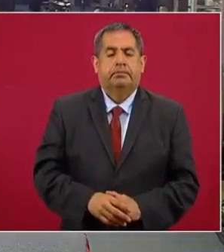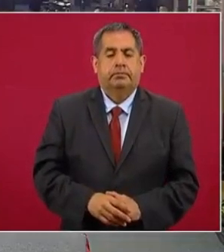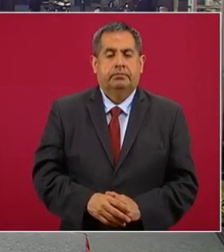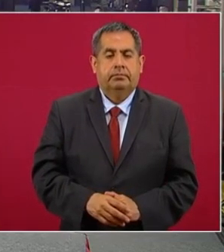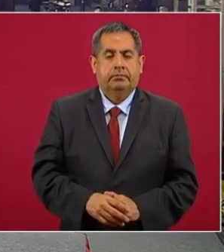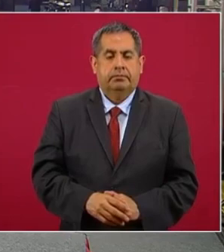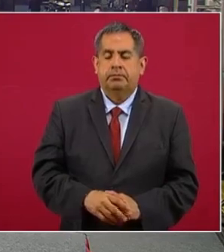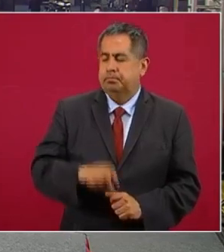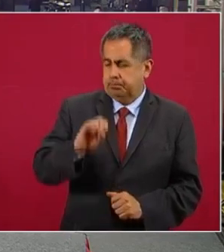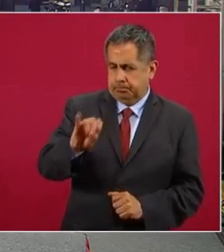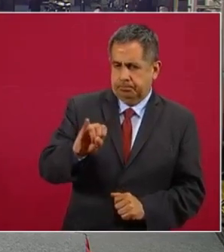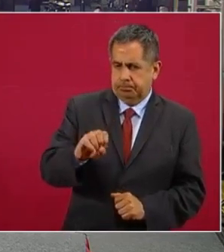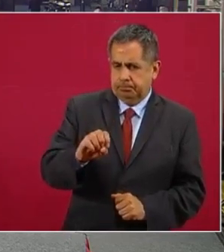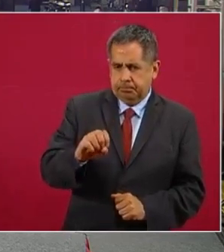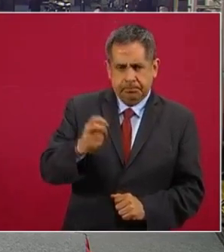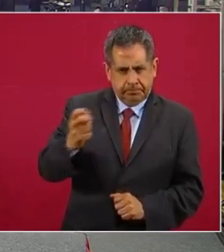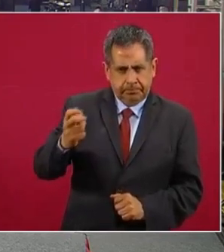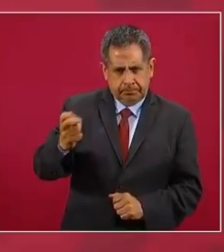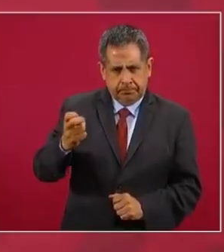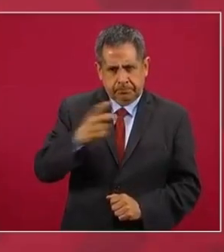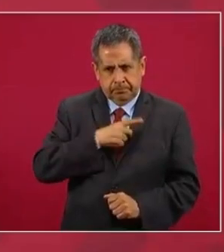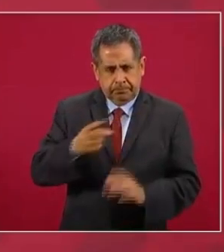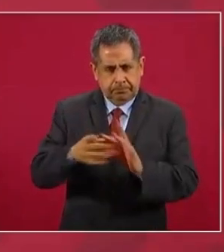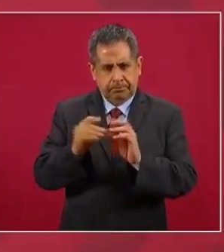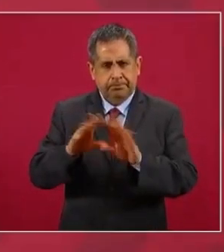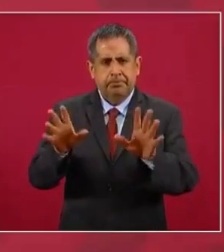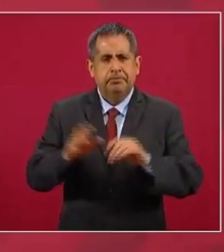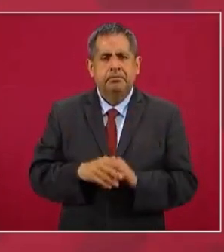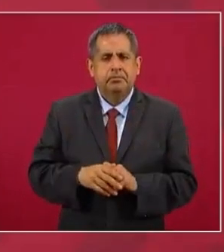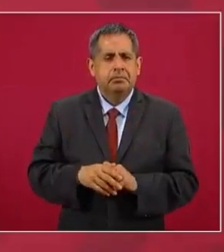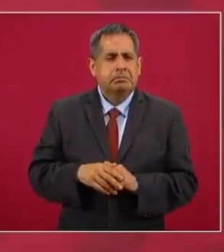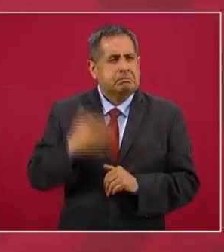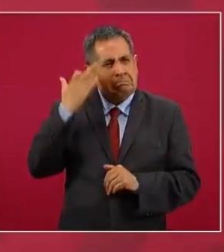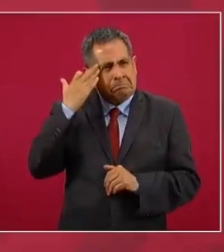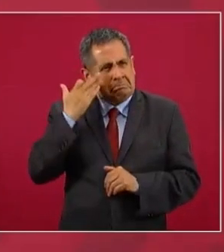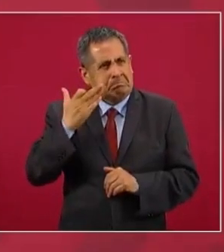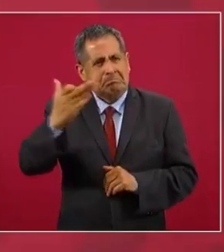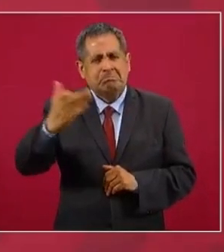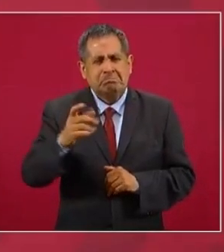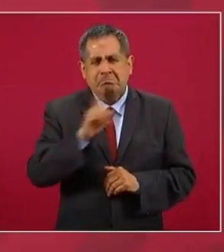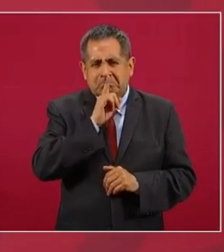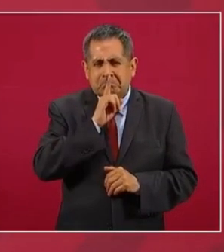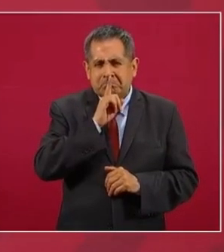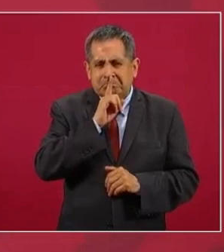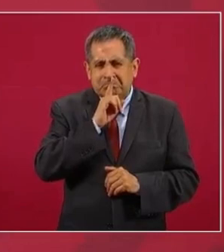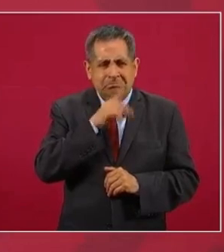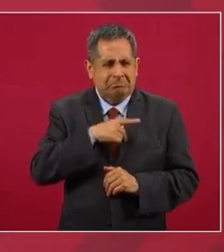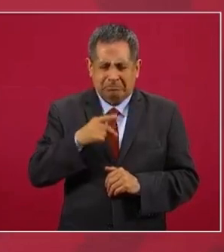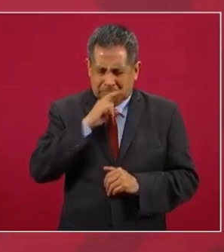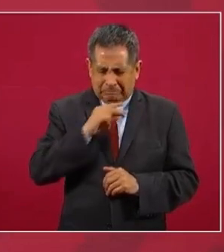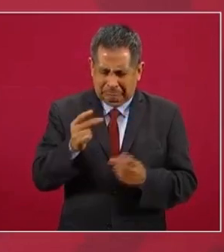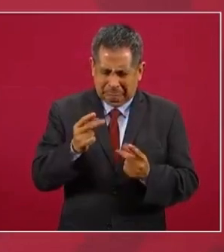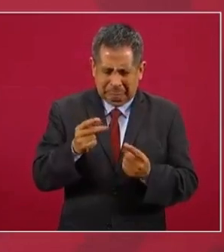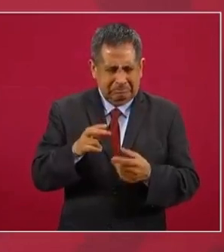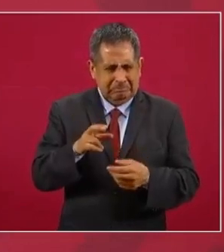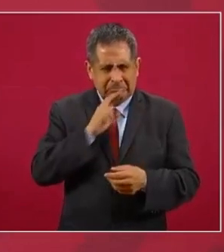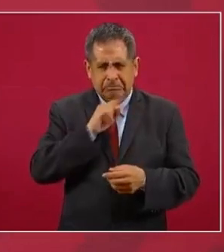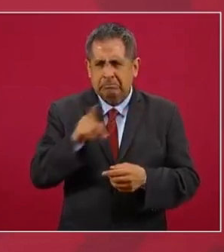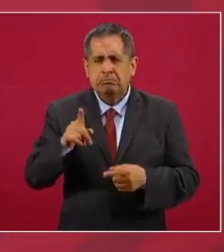sí. Entonces, eso es lo que se tiene que aclarar. No lleva mucho tiempo, no tiene por qué tardarse